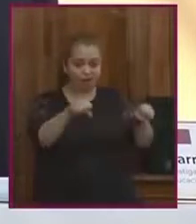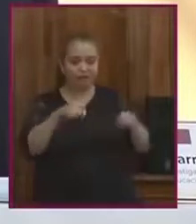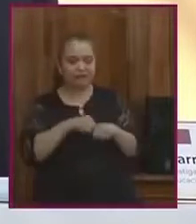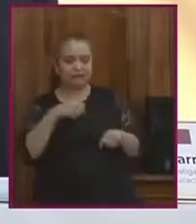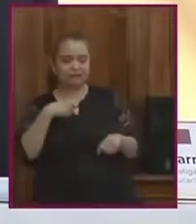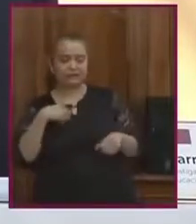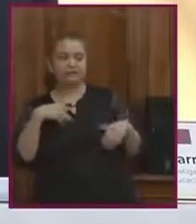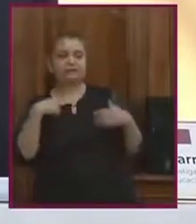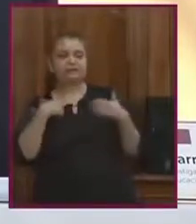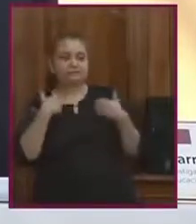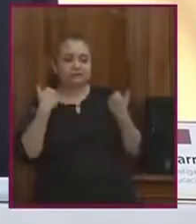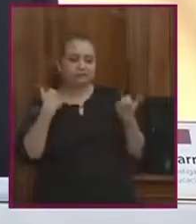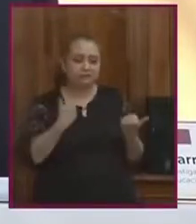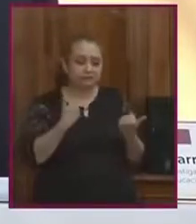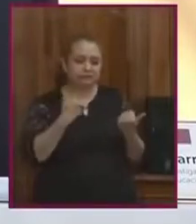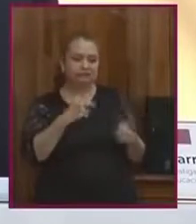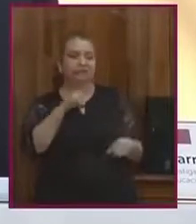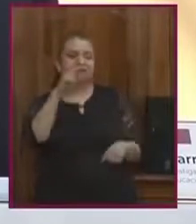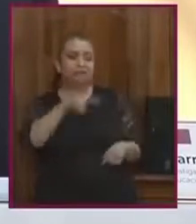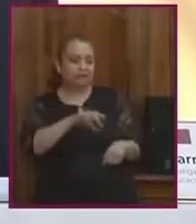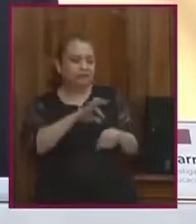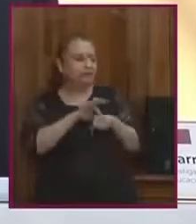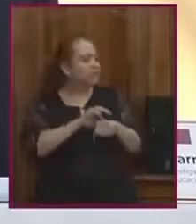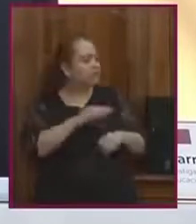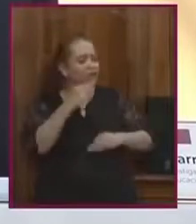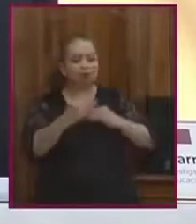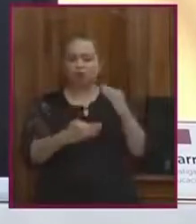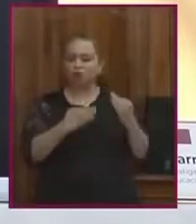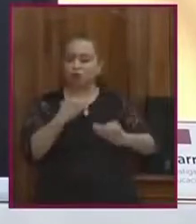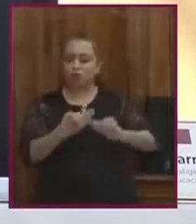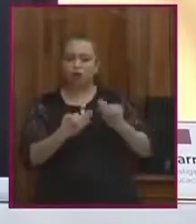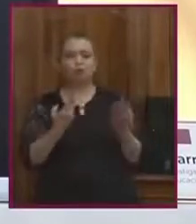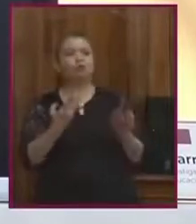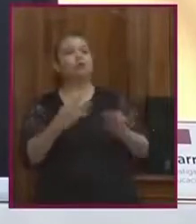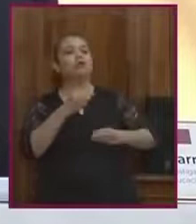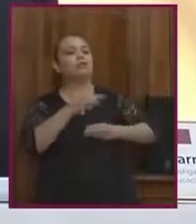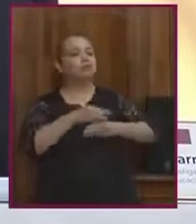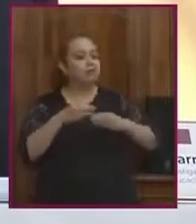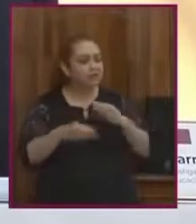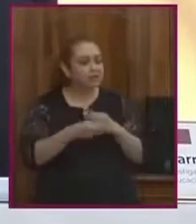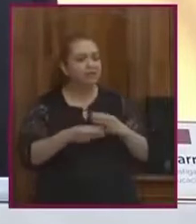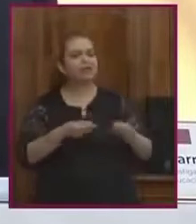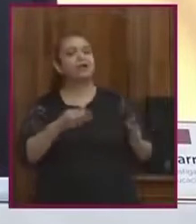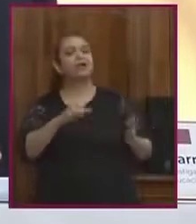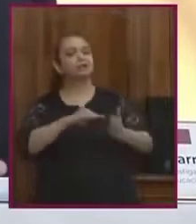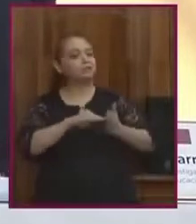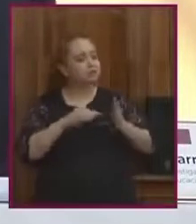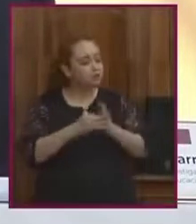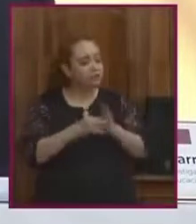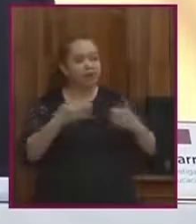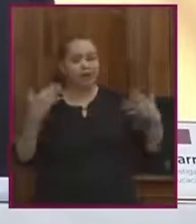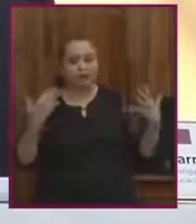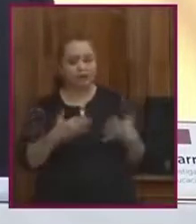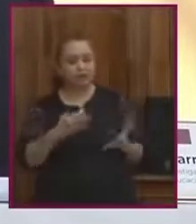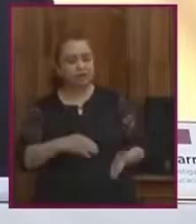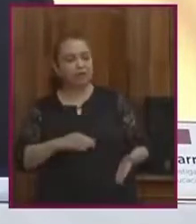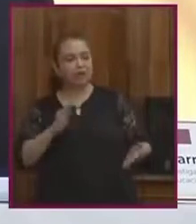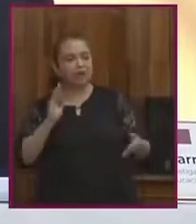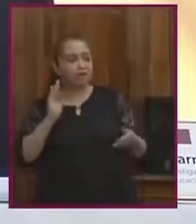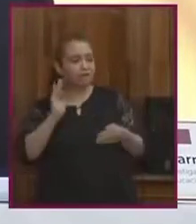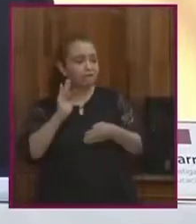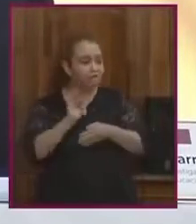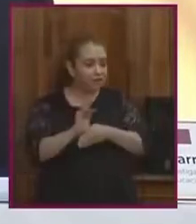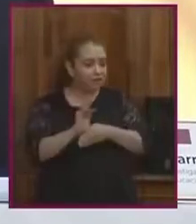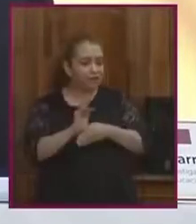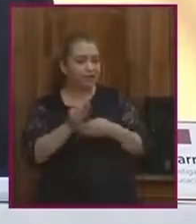eso tenemos que tener a nuestros maestros con todas las herramientas, con todos los instrumentos necesarios para afrontar esa noble